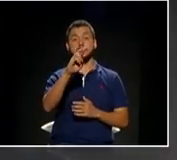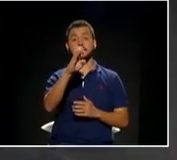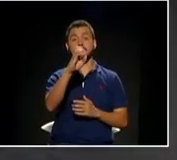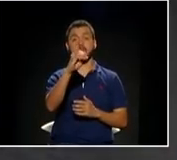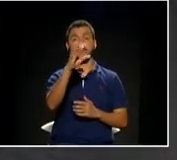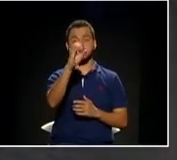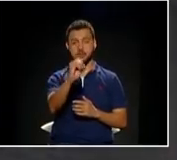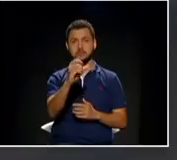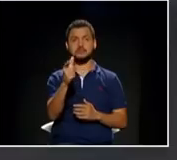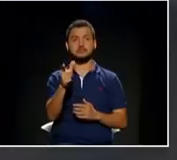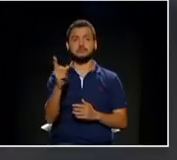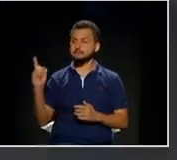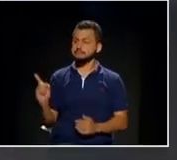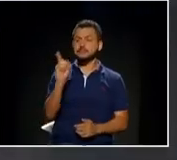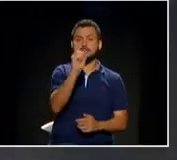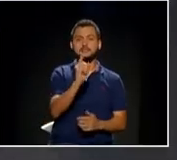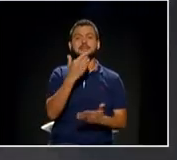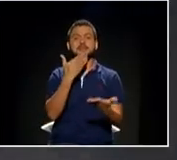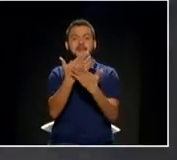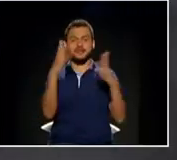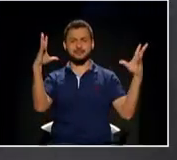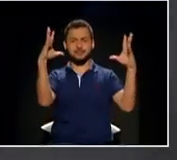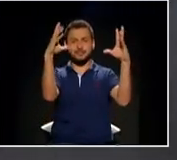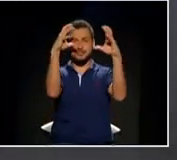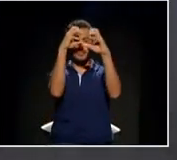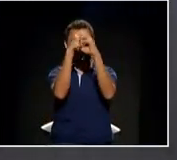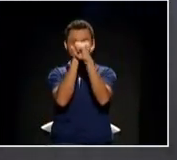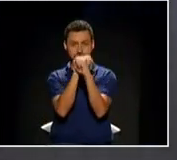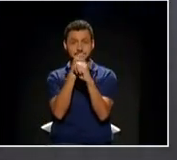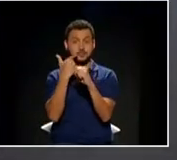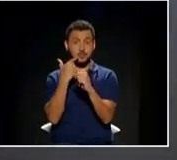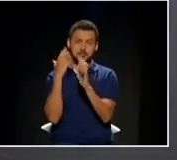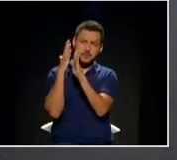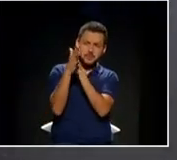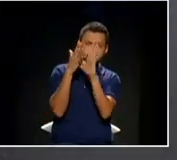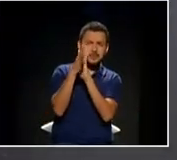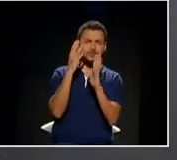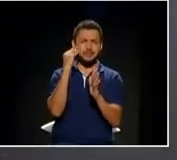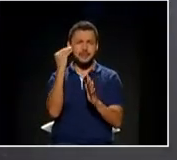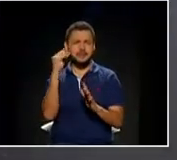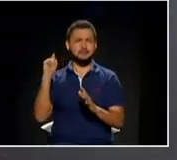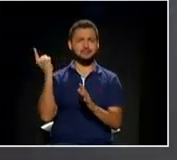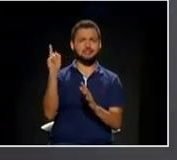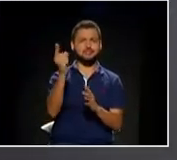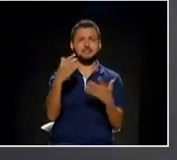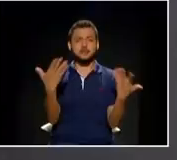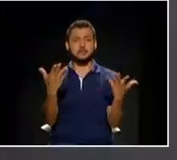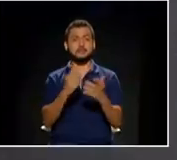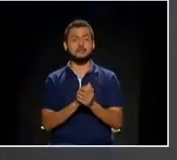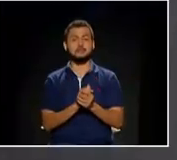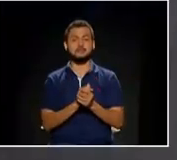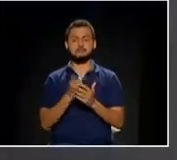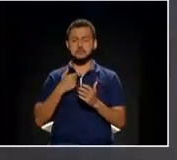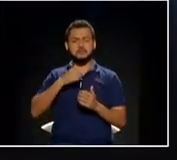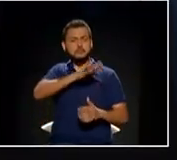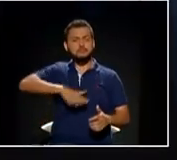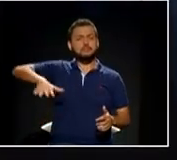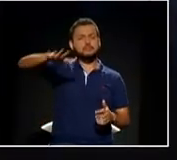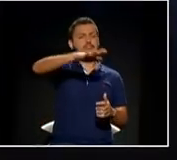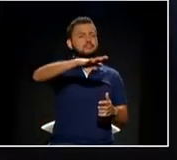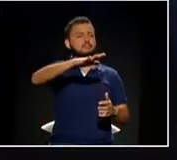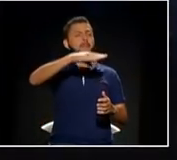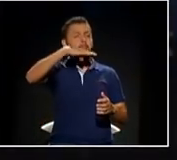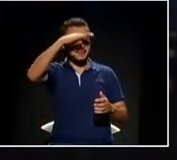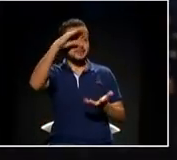muy buenas noches he tenido la experiencia más maravillosa más increíble del mundo en esta este recorrido por medellín he